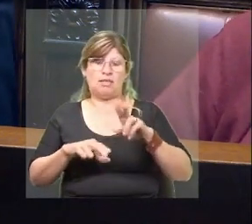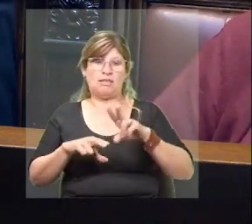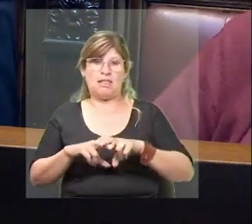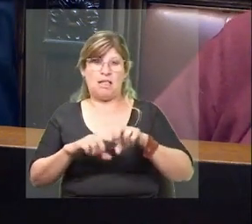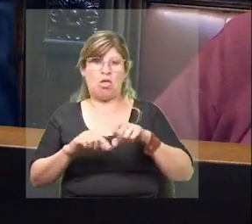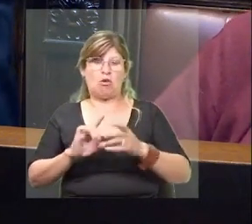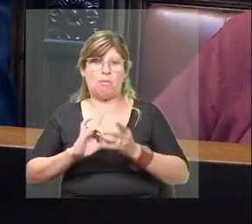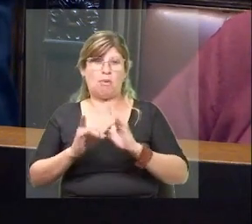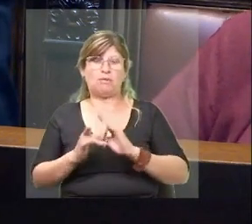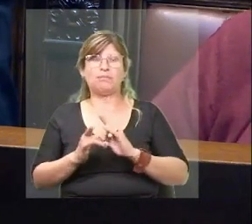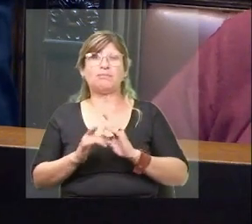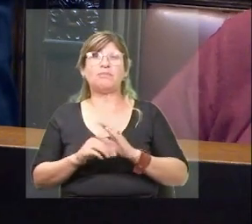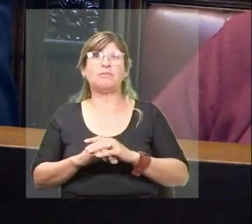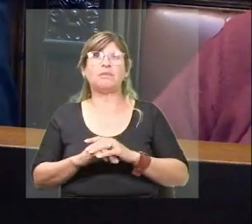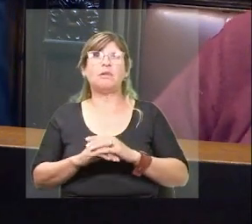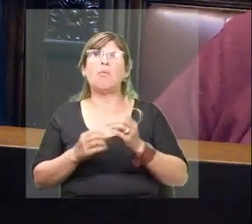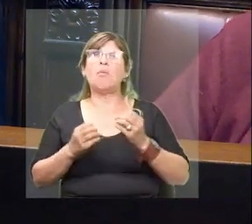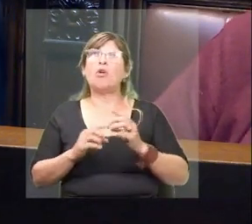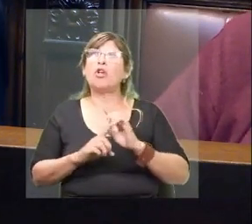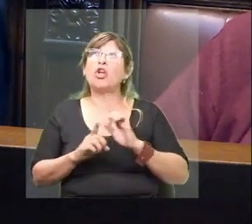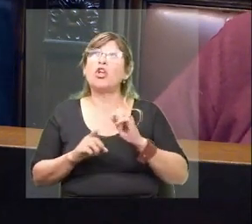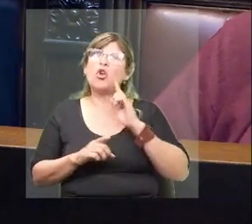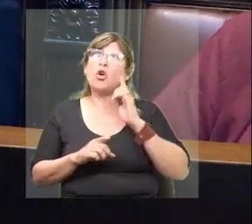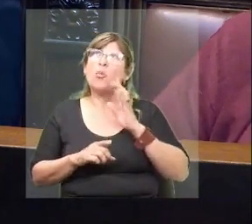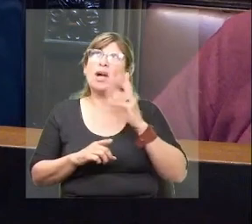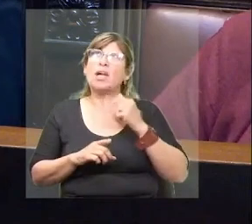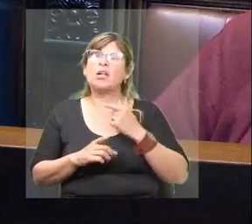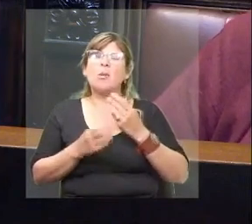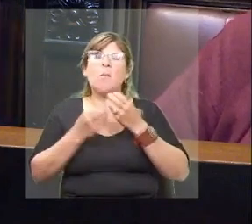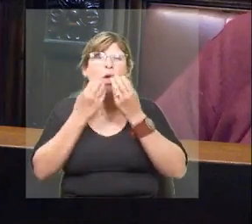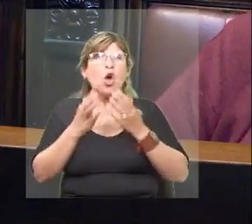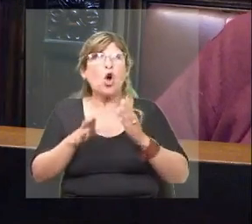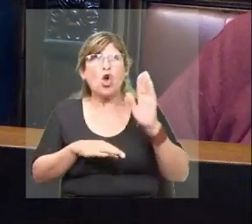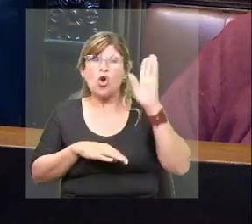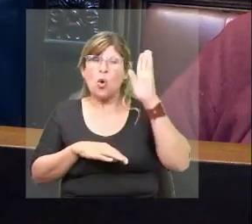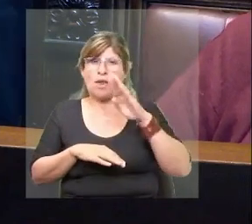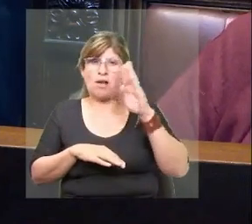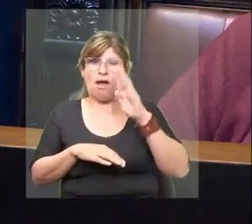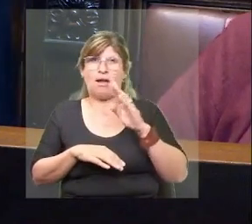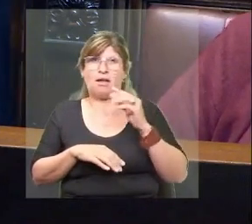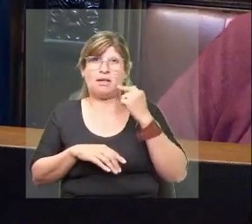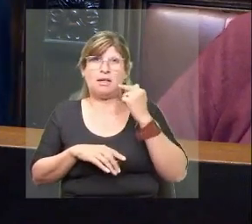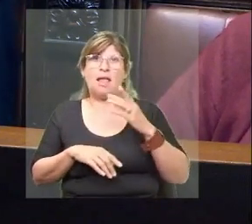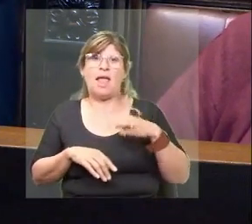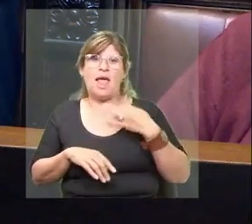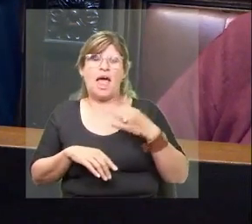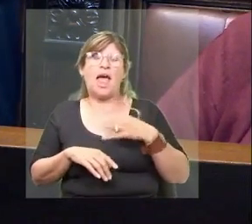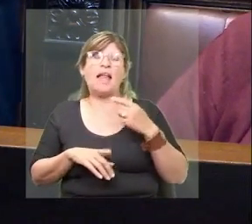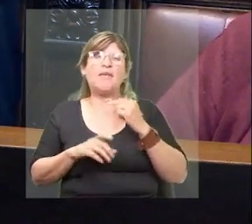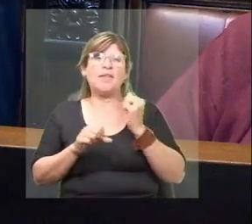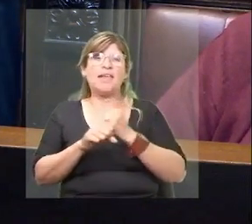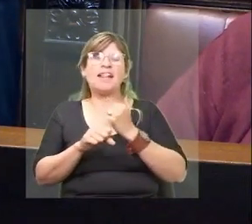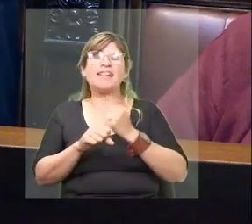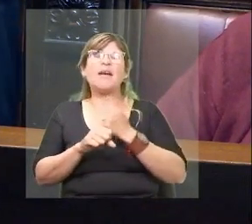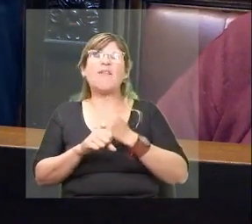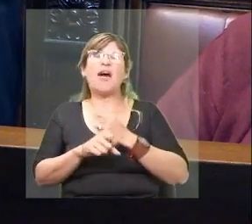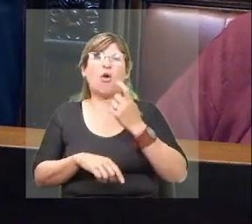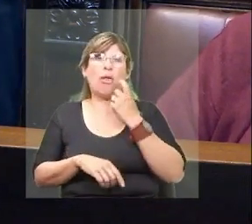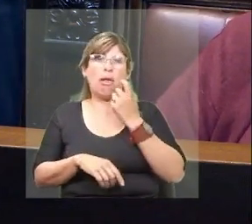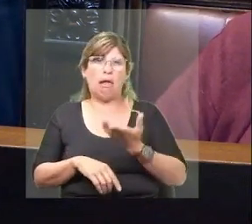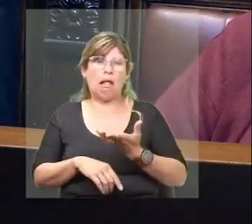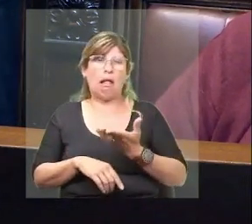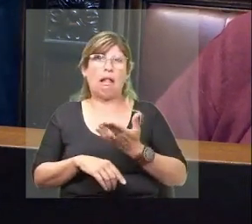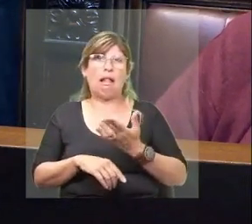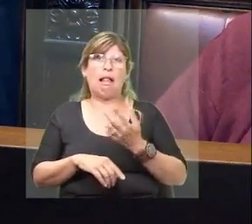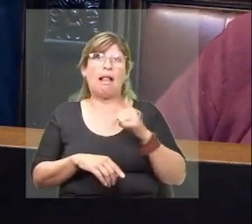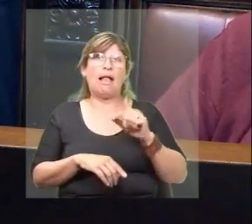recinto. Porque no imagino mejor homenaje a la vida y la obra de Danilo Astori que